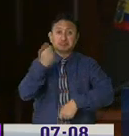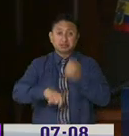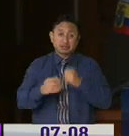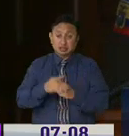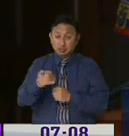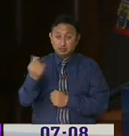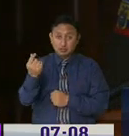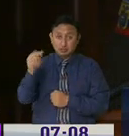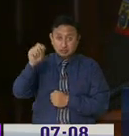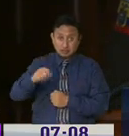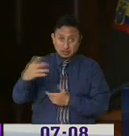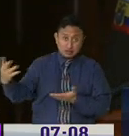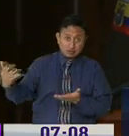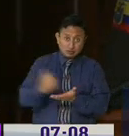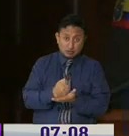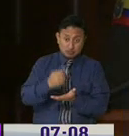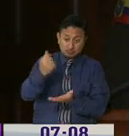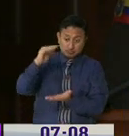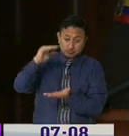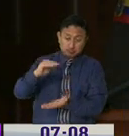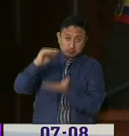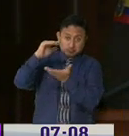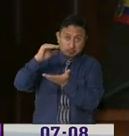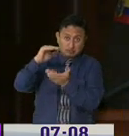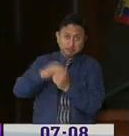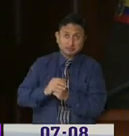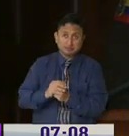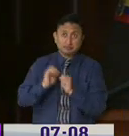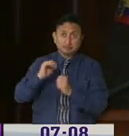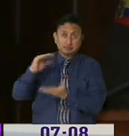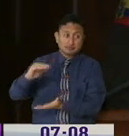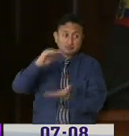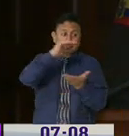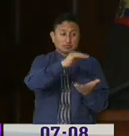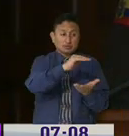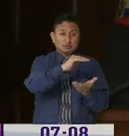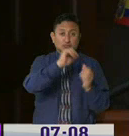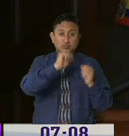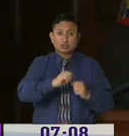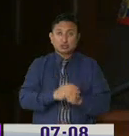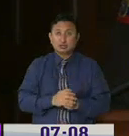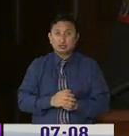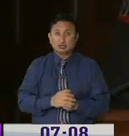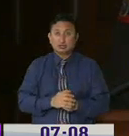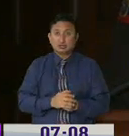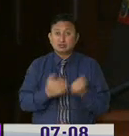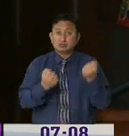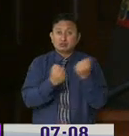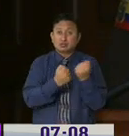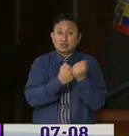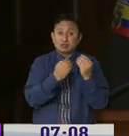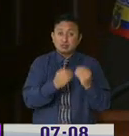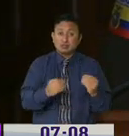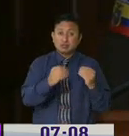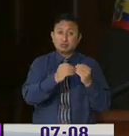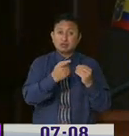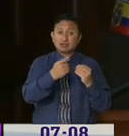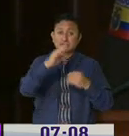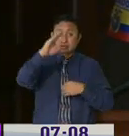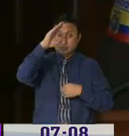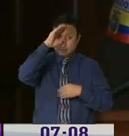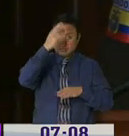recaudado sea entregado para que puedan reforzar y pueda ser mejor equipada estas unidades